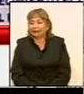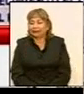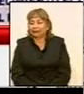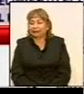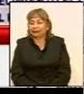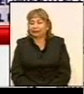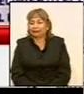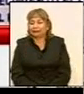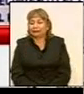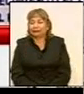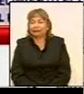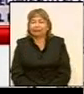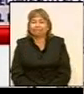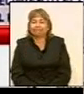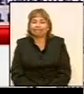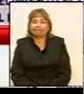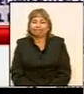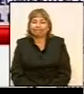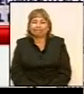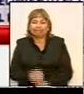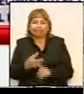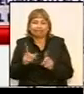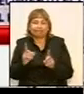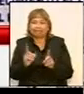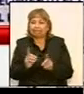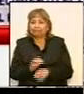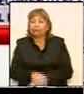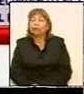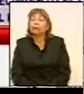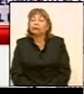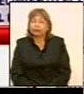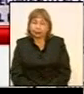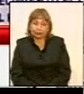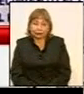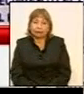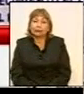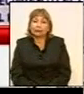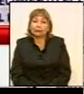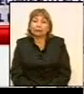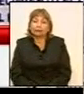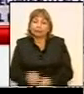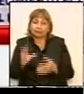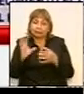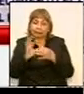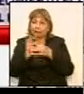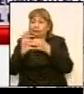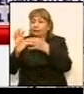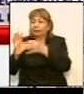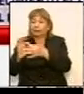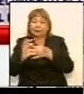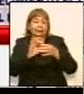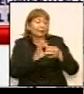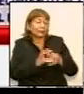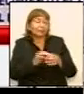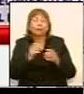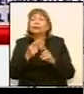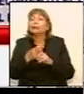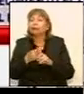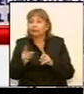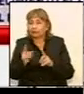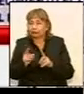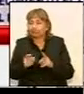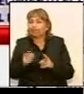hagas, el número no te va a salir demasiado diferente de esto. Entonces, hay un efecto de encadenamiento importante, y yo creo que es